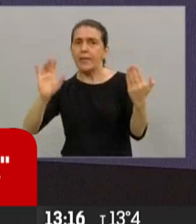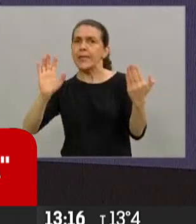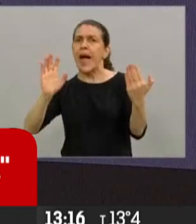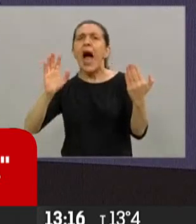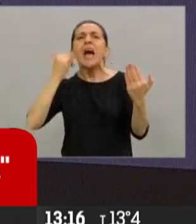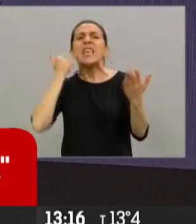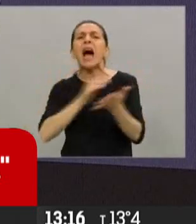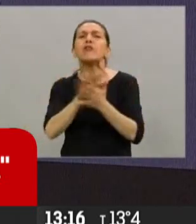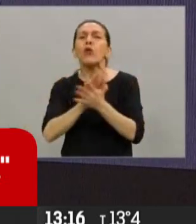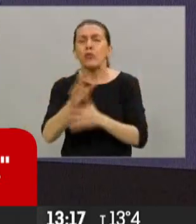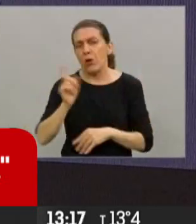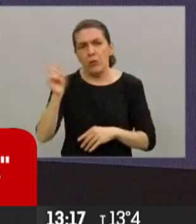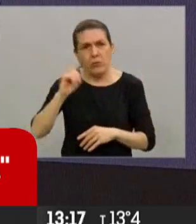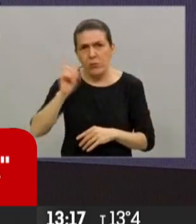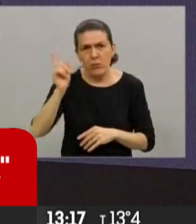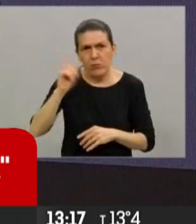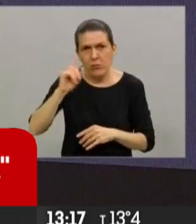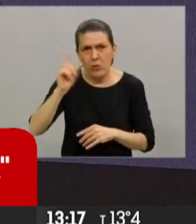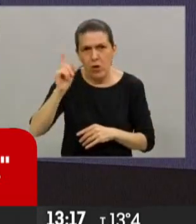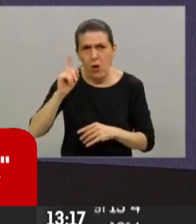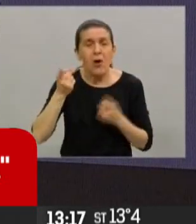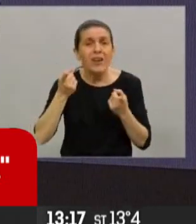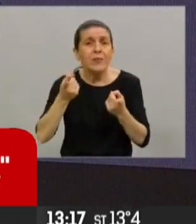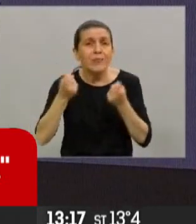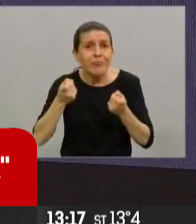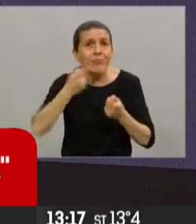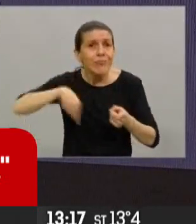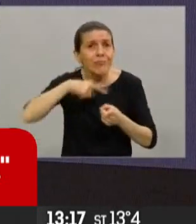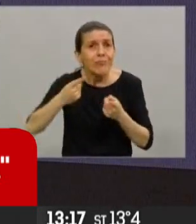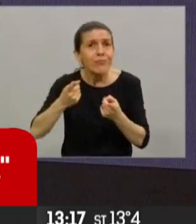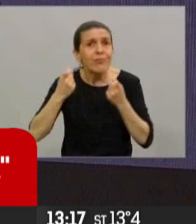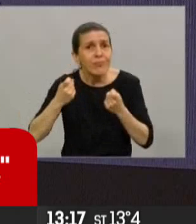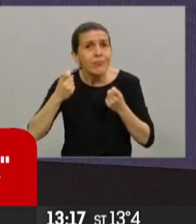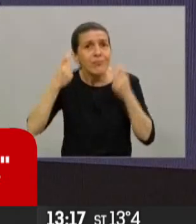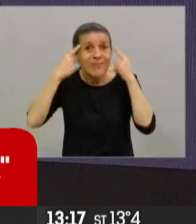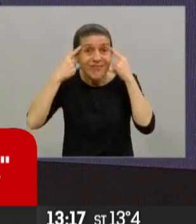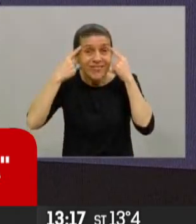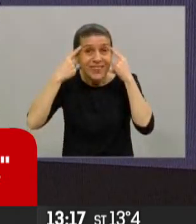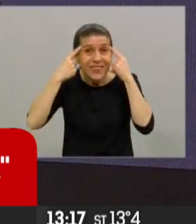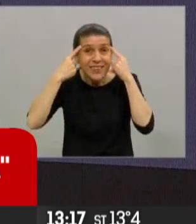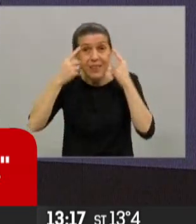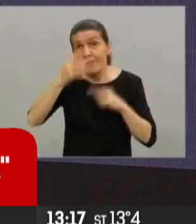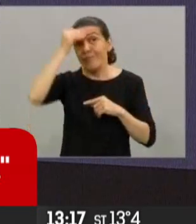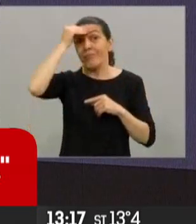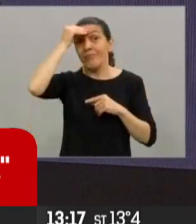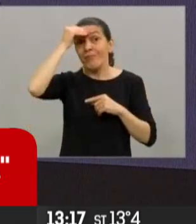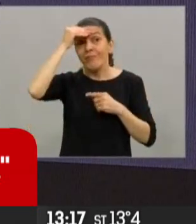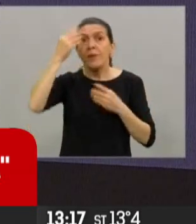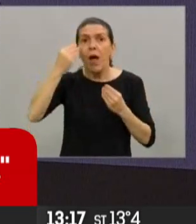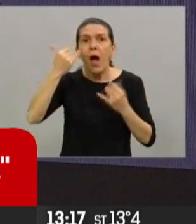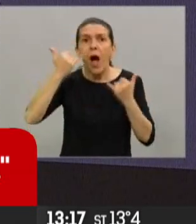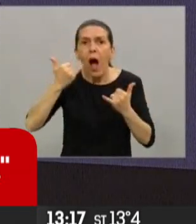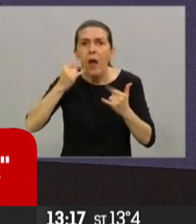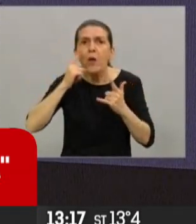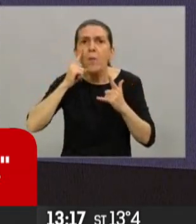situación está superada y que necesitamos tener presente que el riesgo está